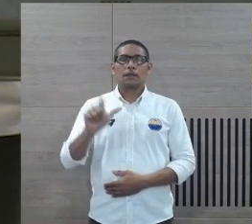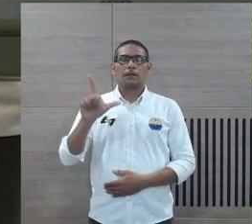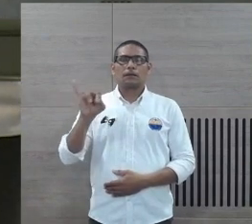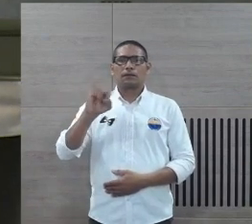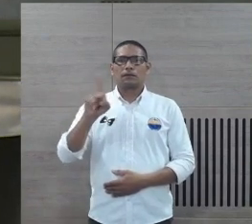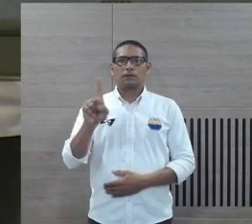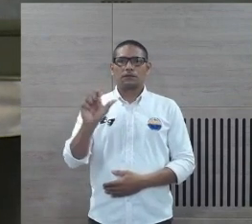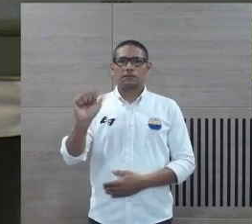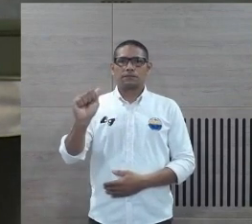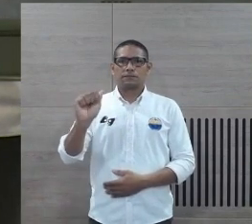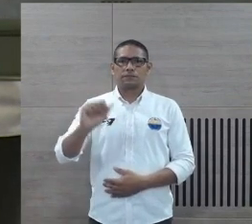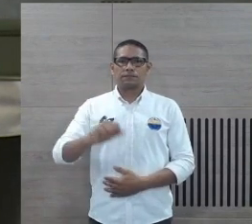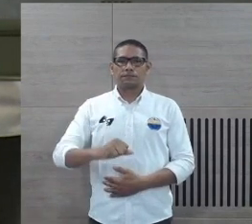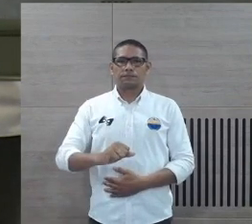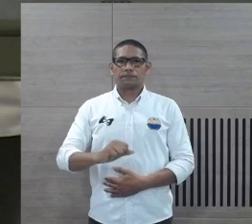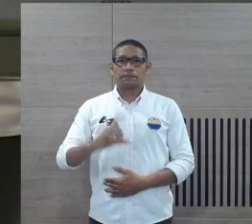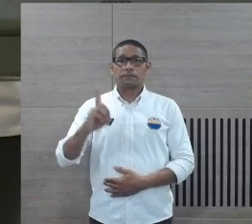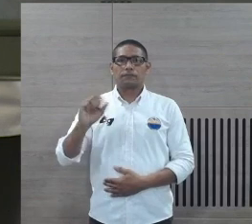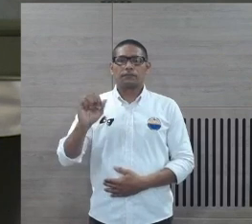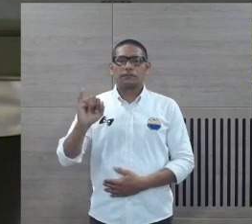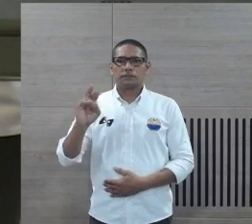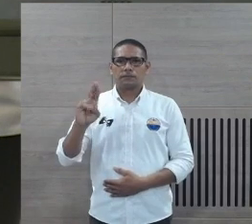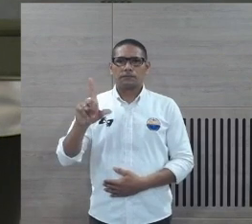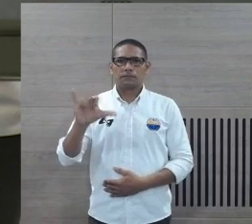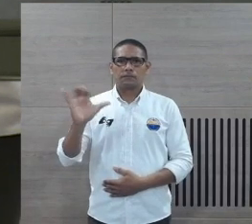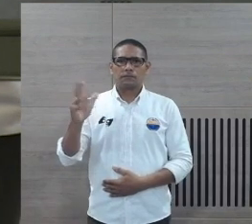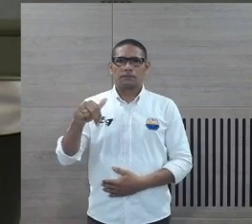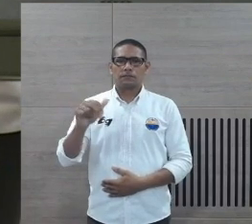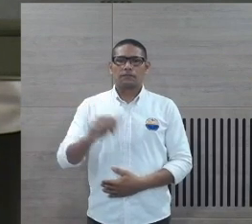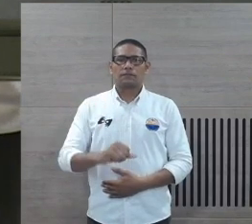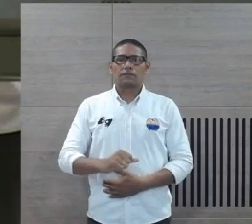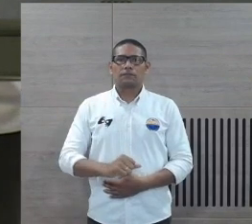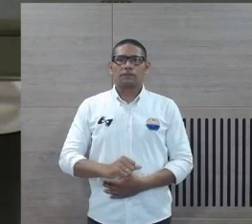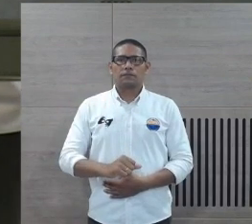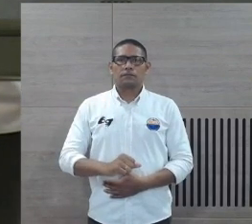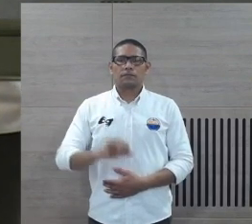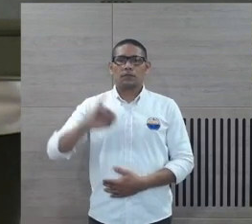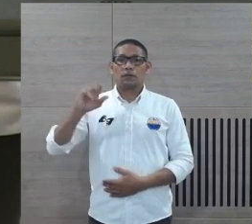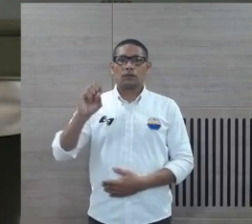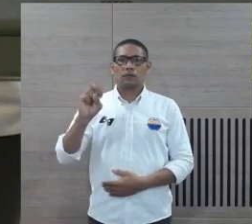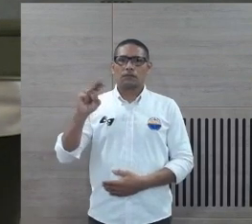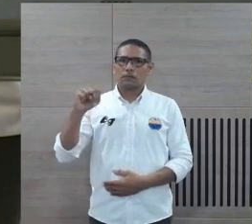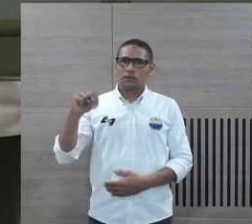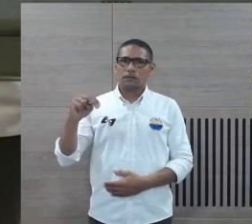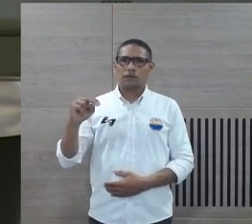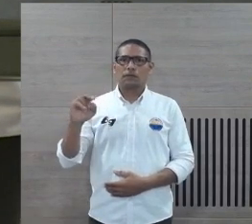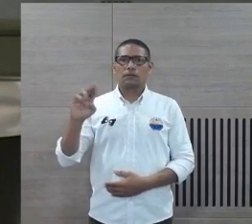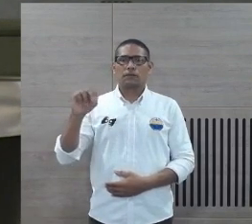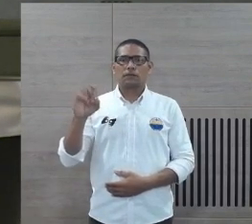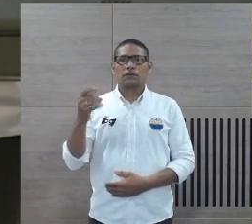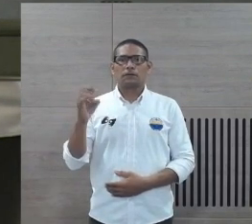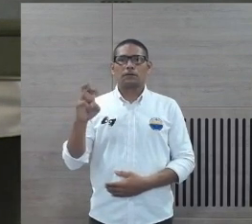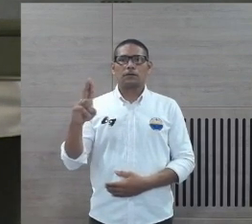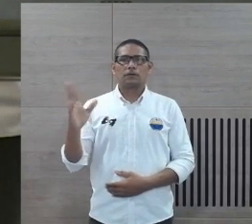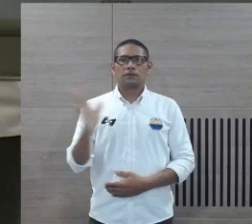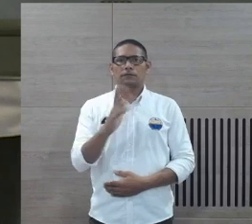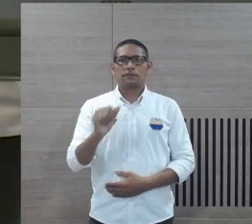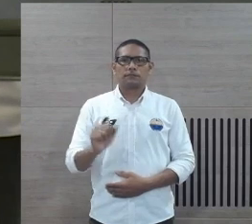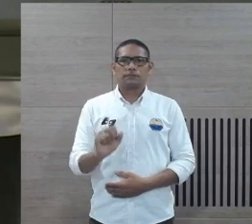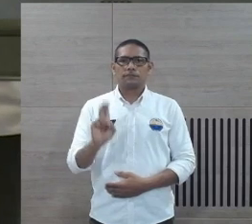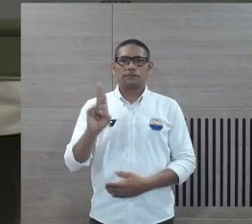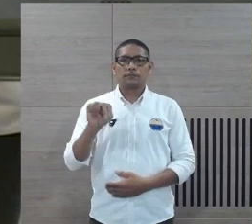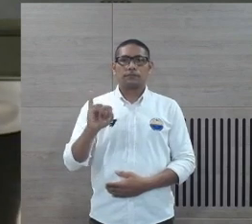Boom Cármano. Juan Pablo Noguera Villar. Nicolás Mario Fuentes Rivera. Daniela Ginette